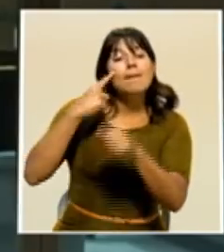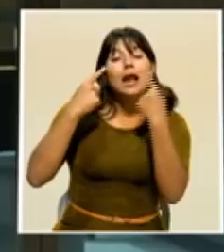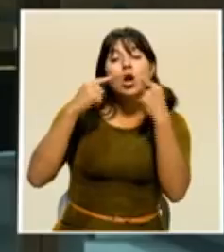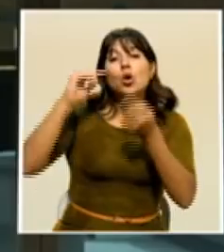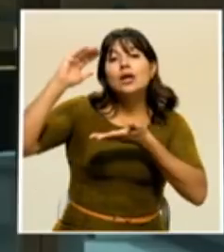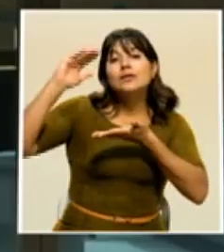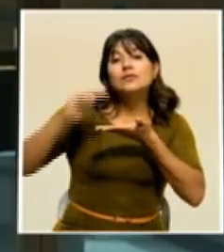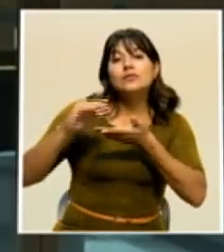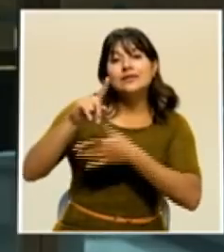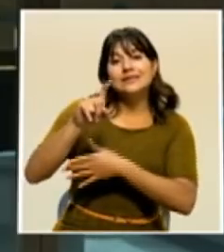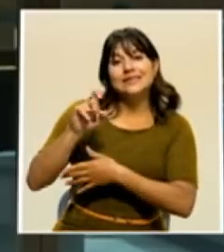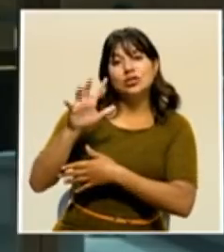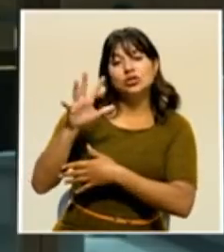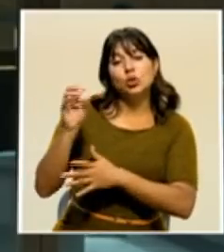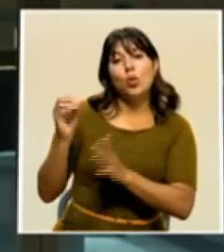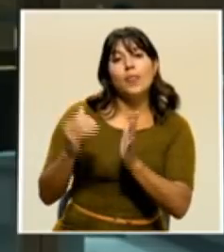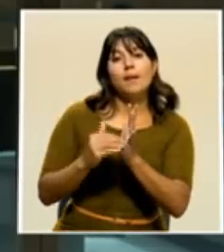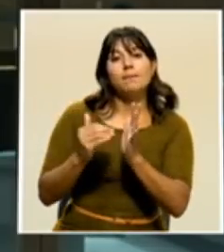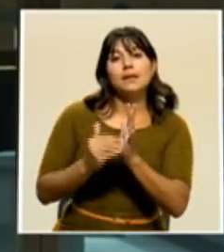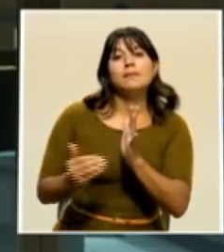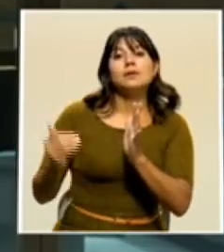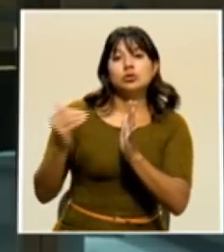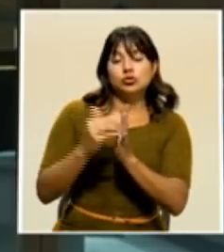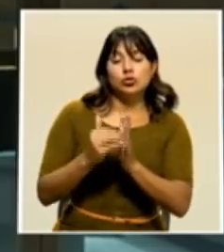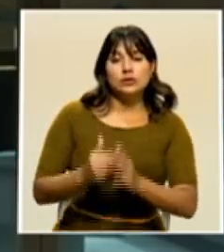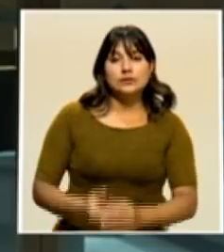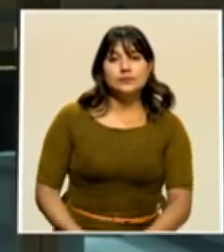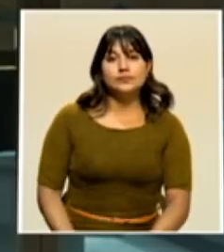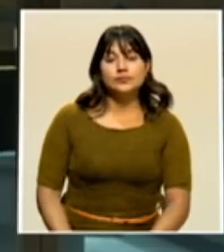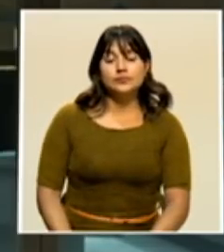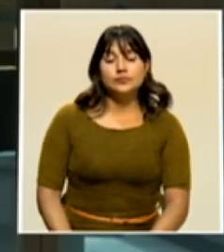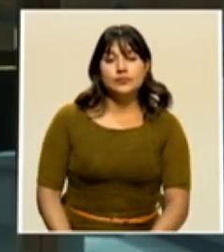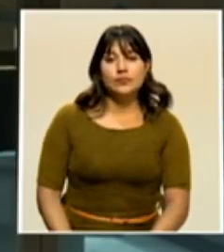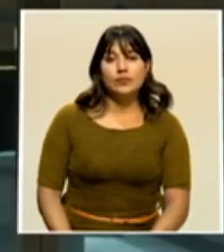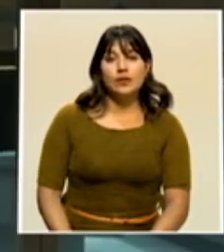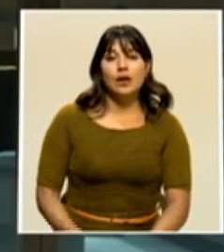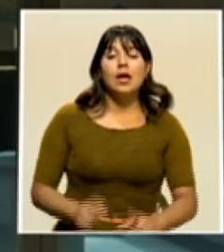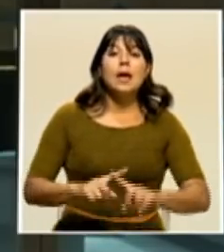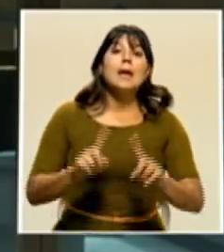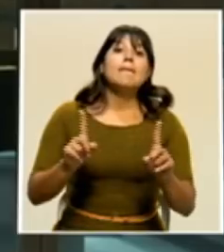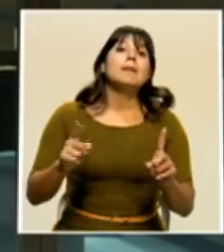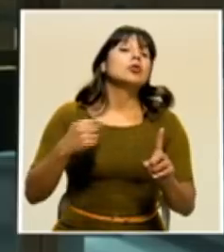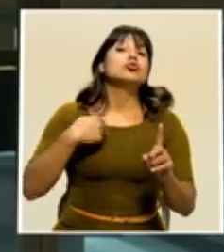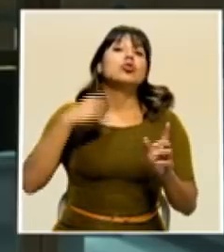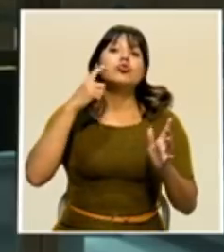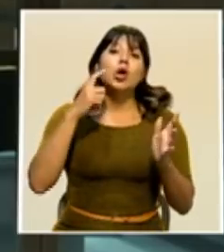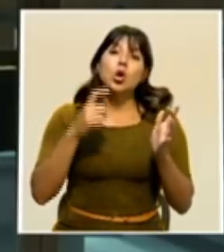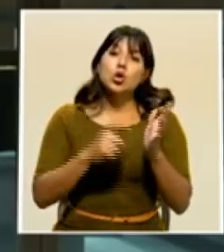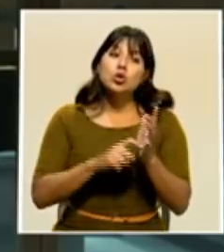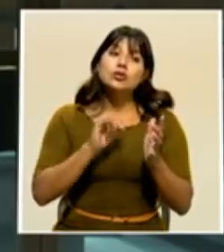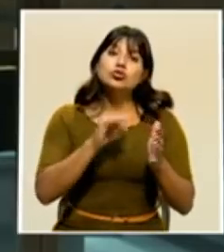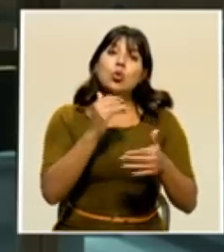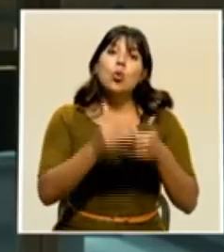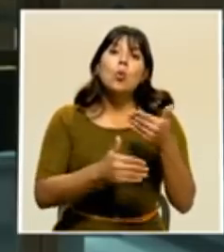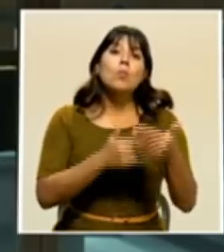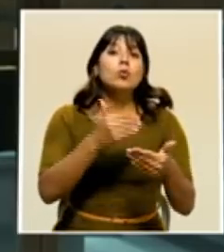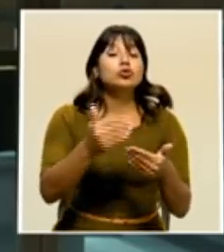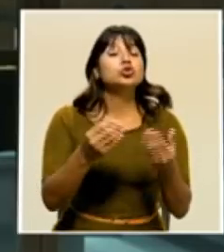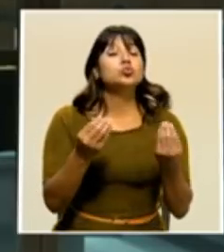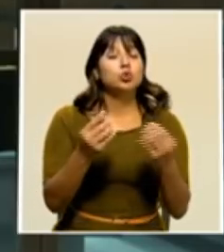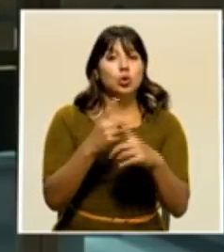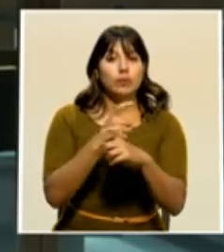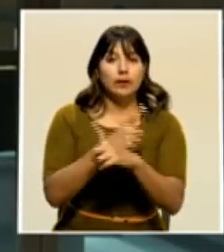propuso Hacienda y que nosotros incorporamos en nuestro informe. Sin embargo, reconozco que es una ruta de muchísima